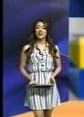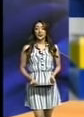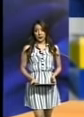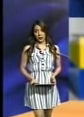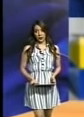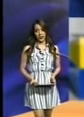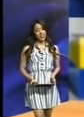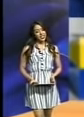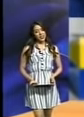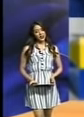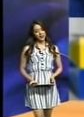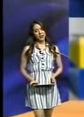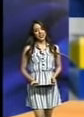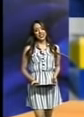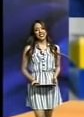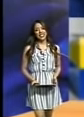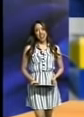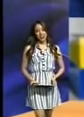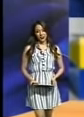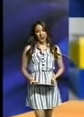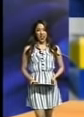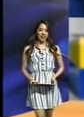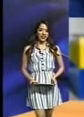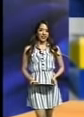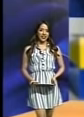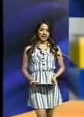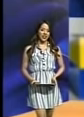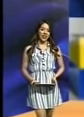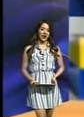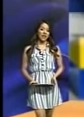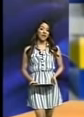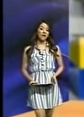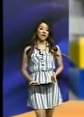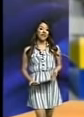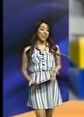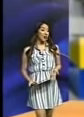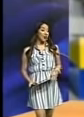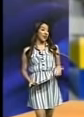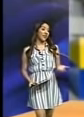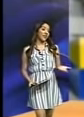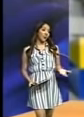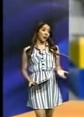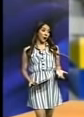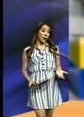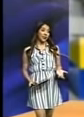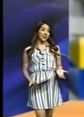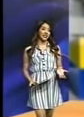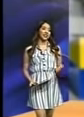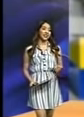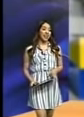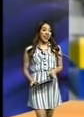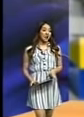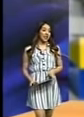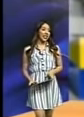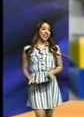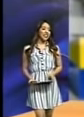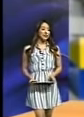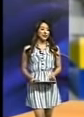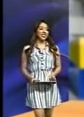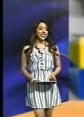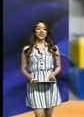también estructuras, listos para ser instalados a su medida para que ahorre tiempo y dinero, evitando cortes,